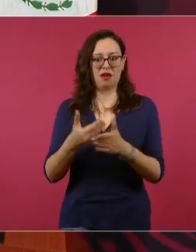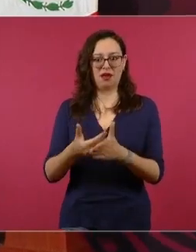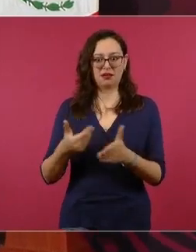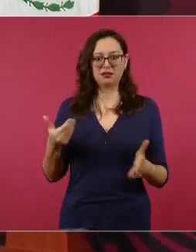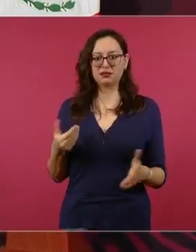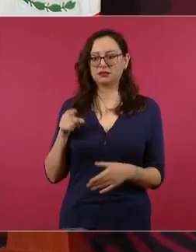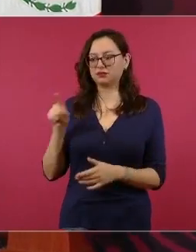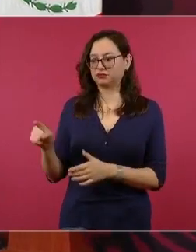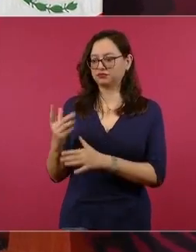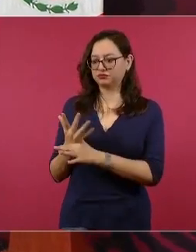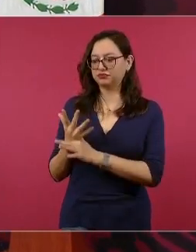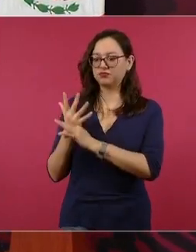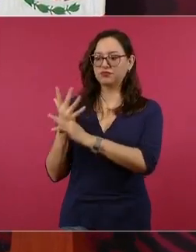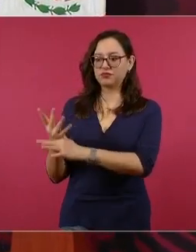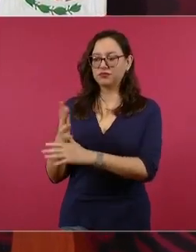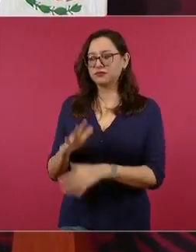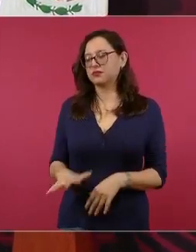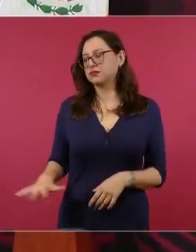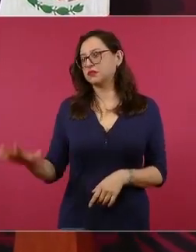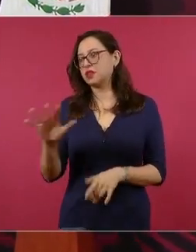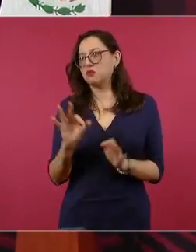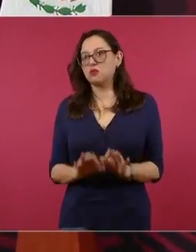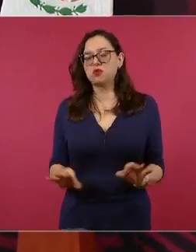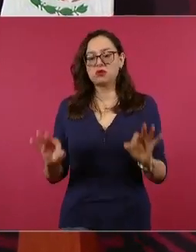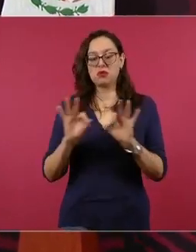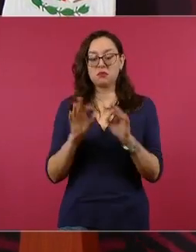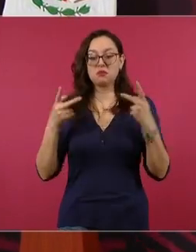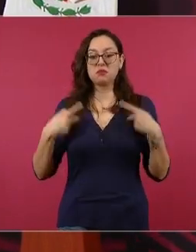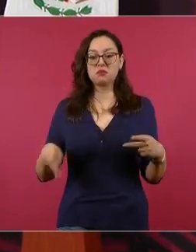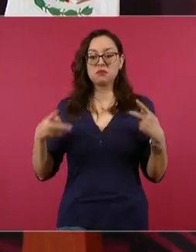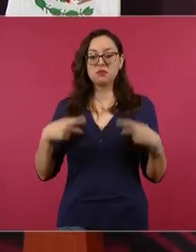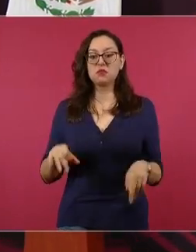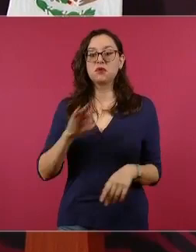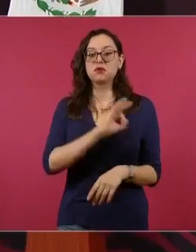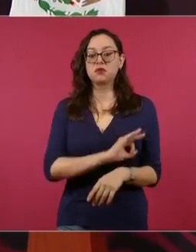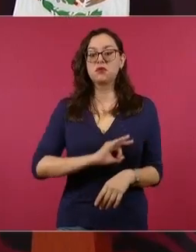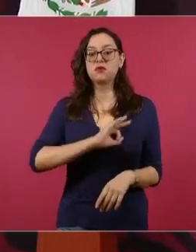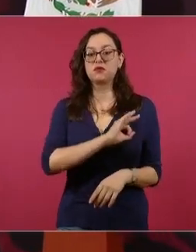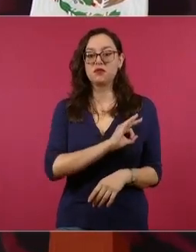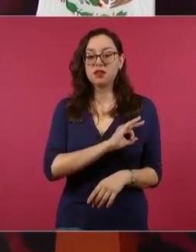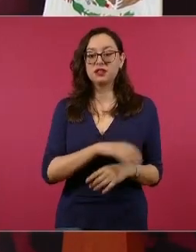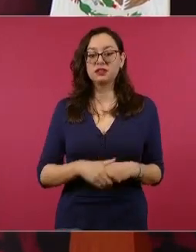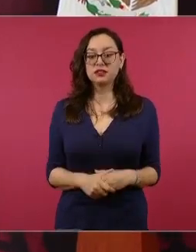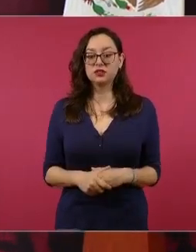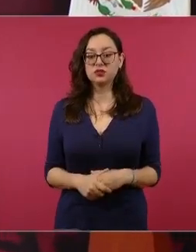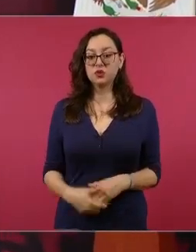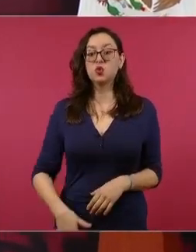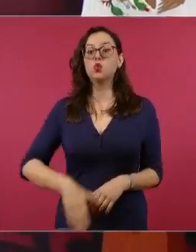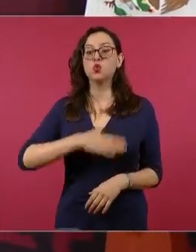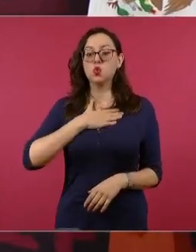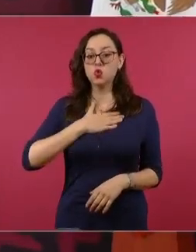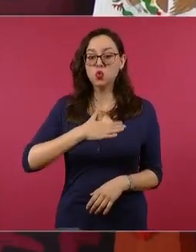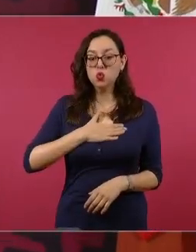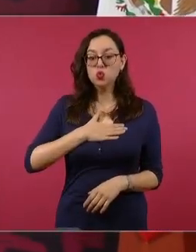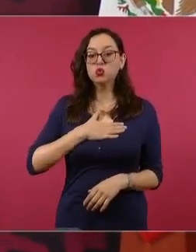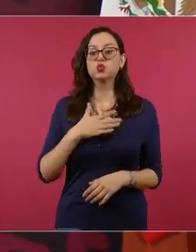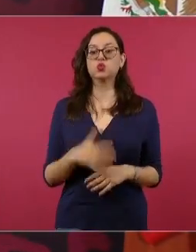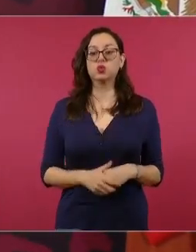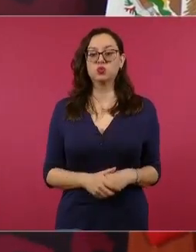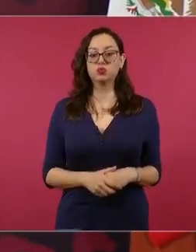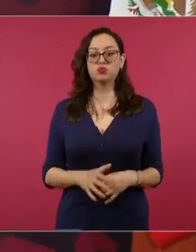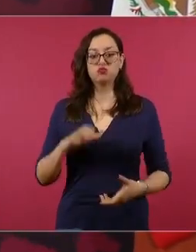de la felicidad del pueblo, ya hablaba de la justicia, de